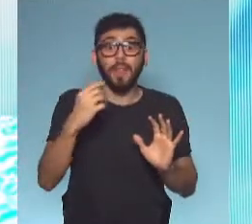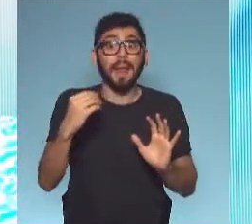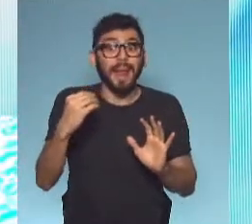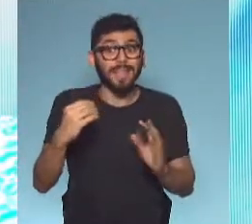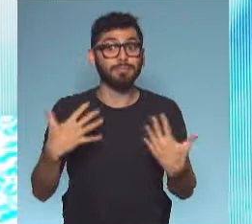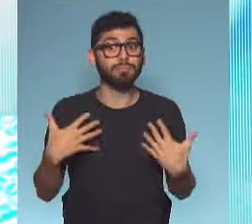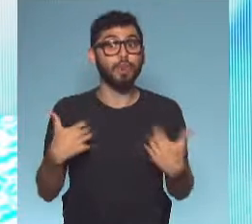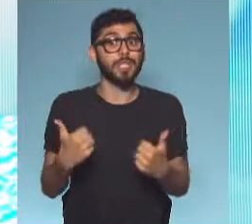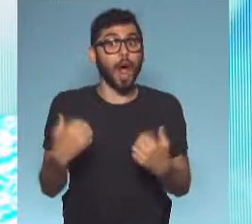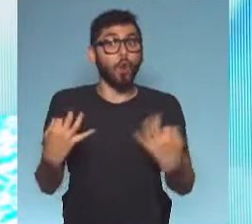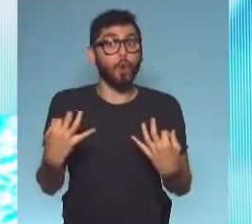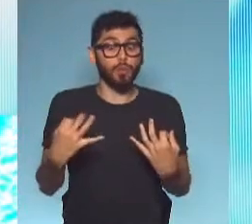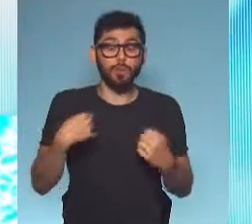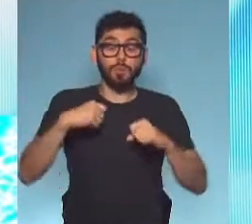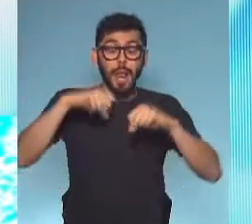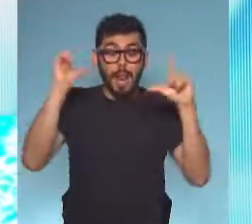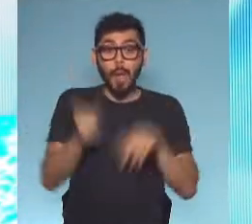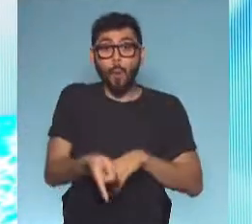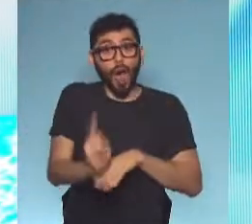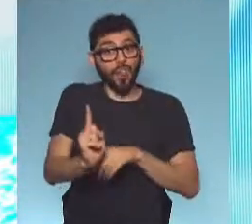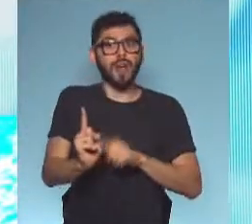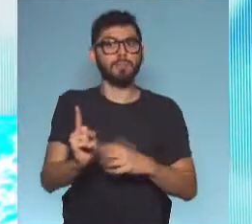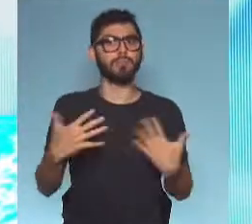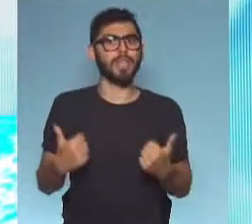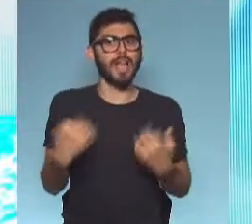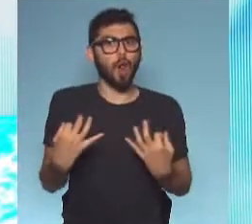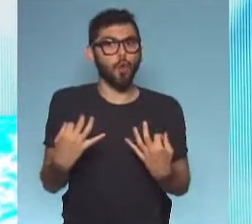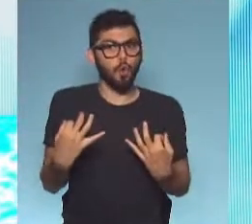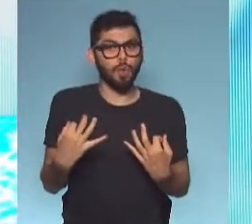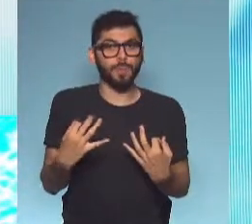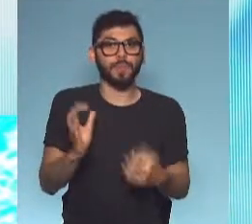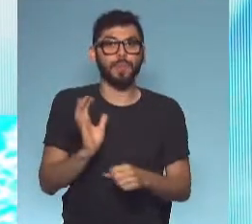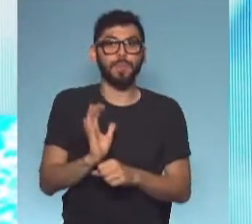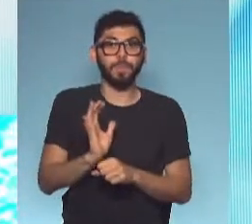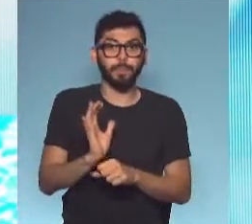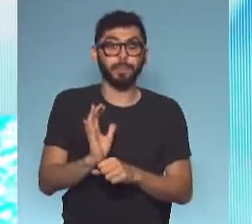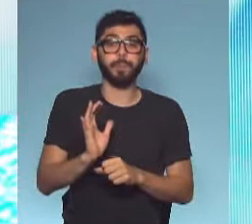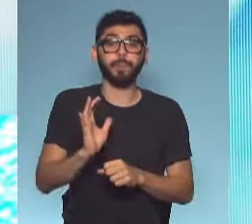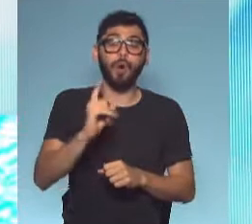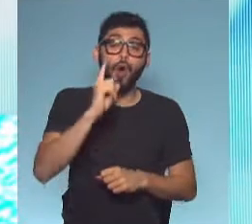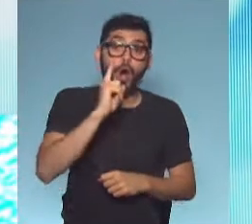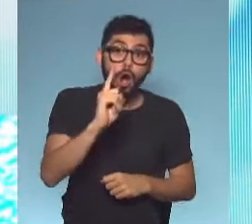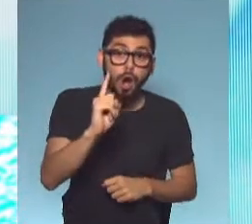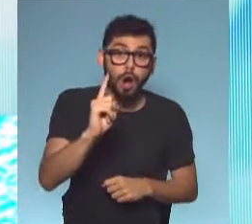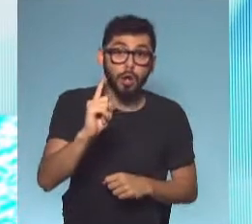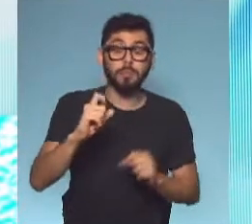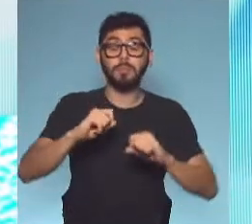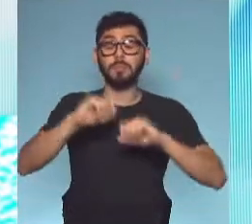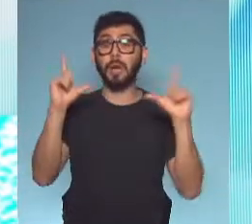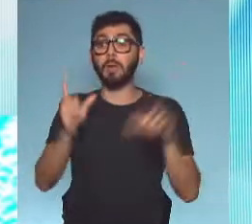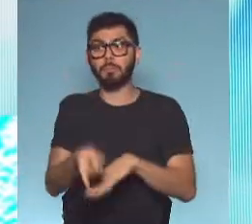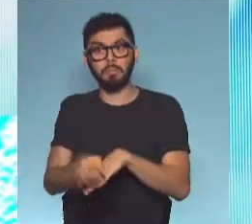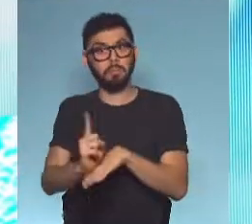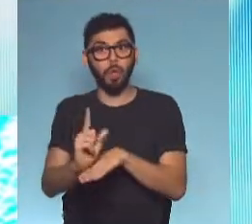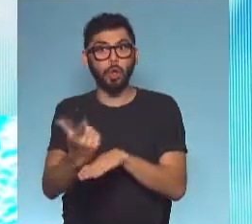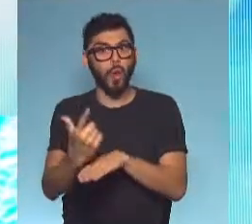salud cuando uno se levanta y tiene una erección, que es un síntoma de atenti cuando uno se levanta y no tiene